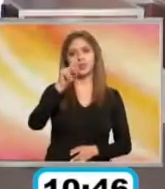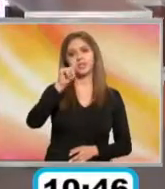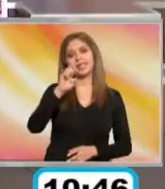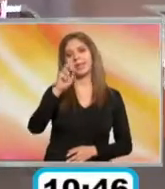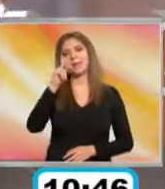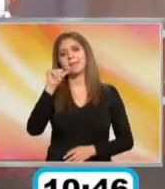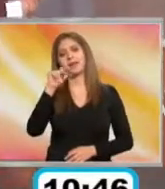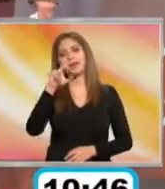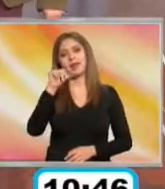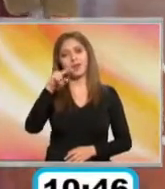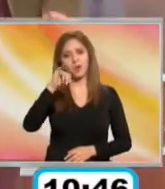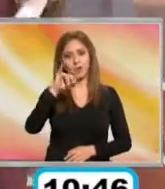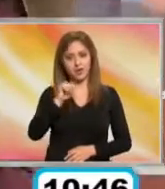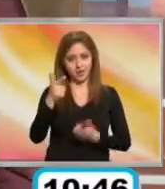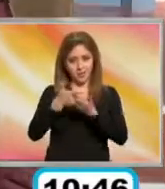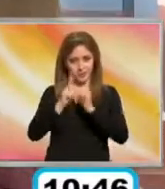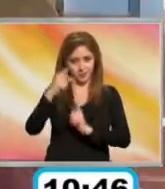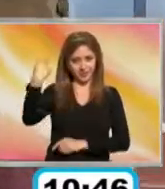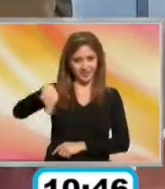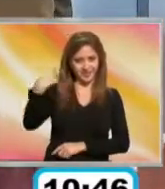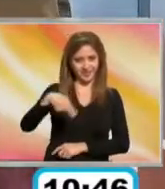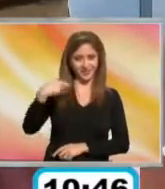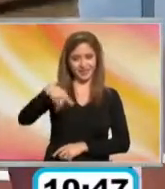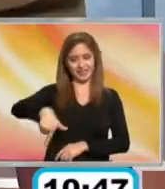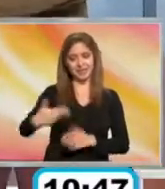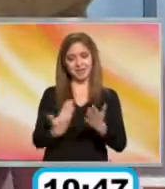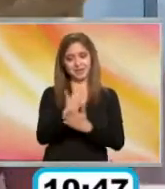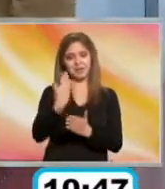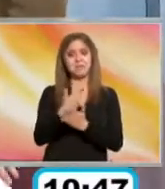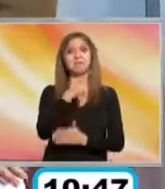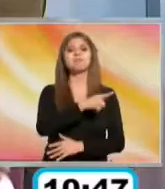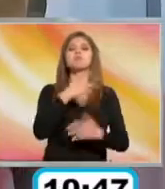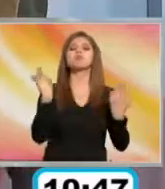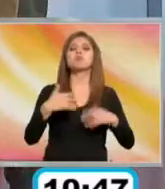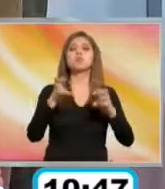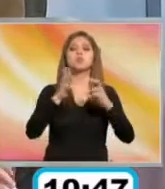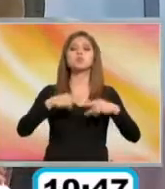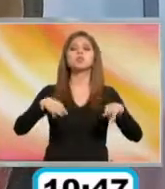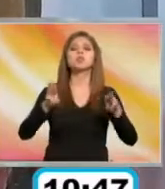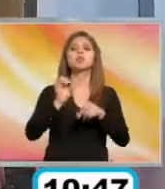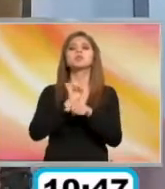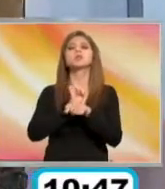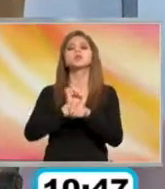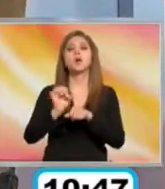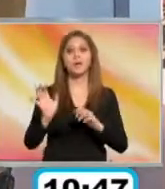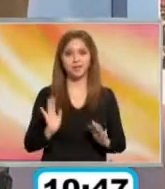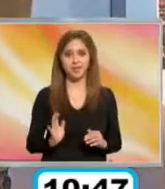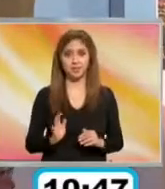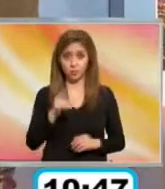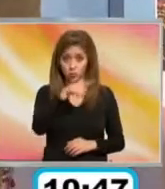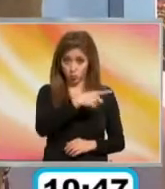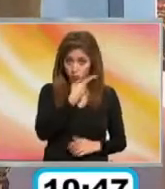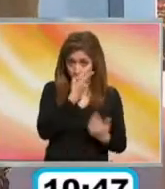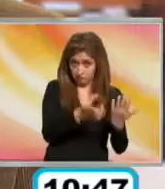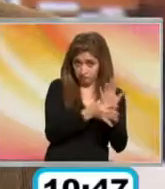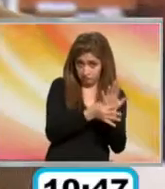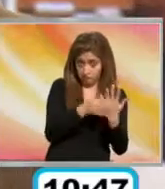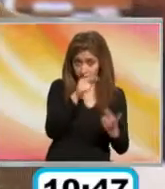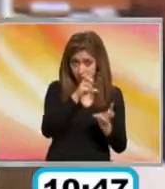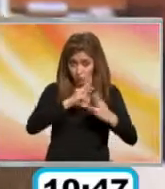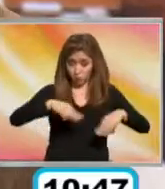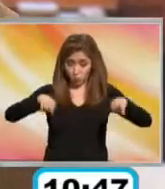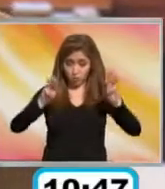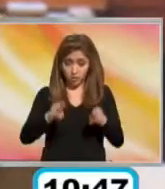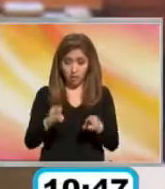Paranoia con nosotros esta mañana. Buena música, música suave. Ustedes dicen que son de esos músicos que